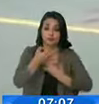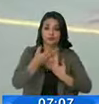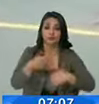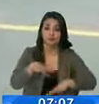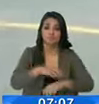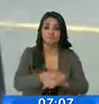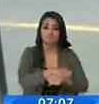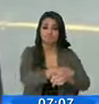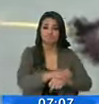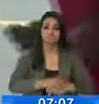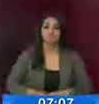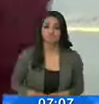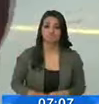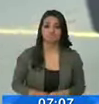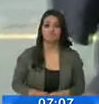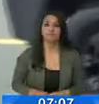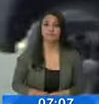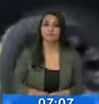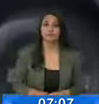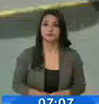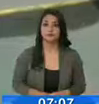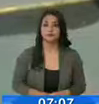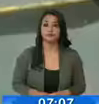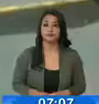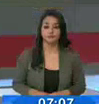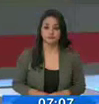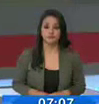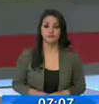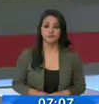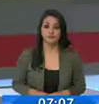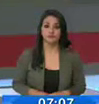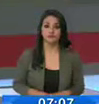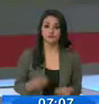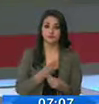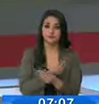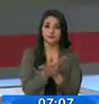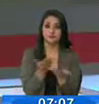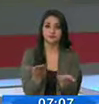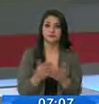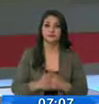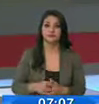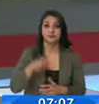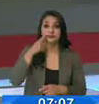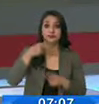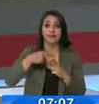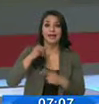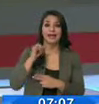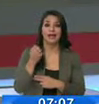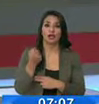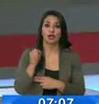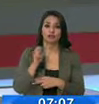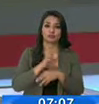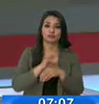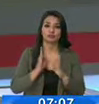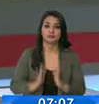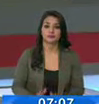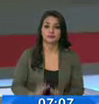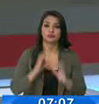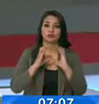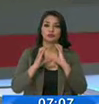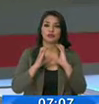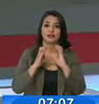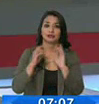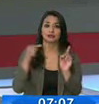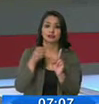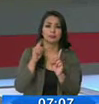Santo Domingo de los Áchilas, informó Gisela Moreira. Vamos a contarles ahora que Carlos Ochoa, superintendente de Información y Comunicación, es